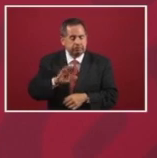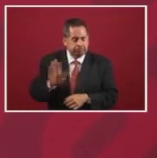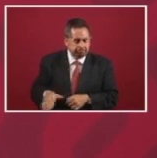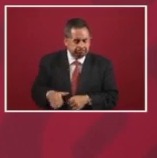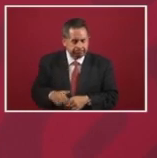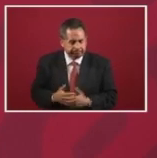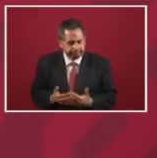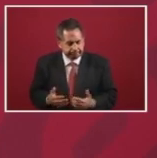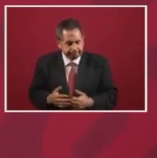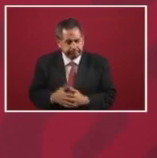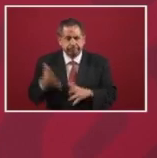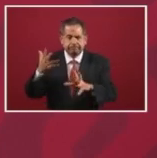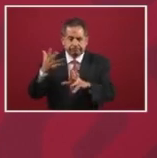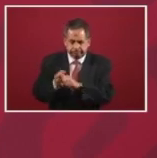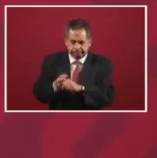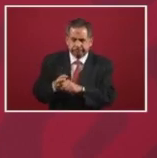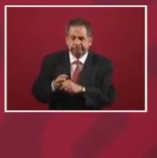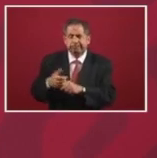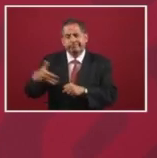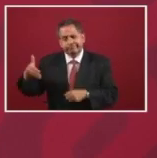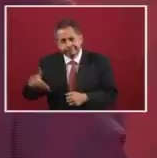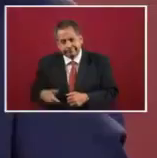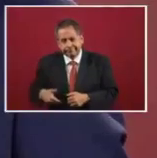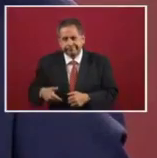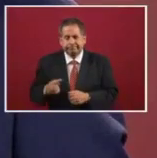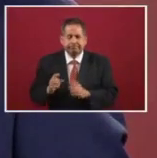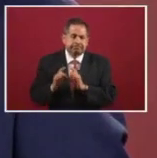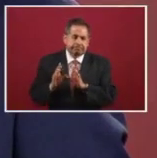y así, accidentados.